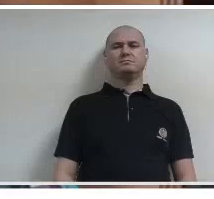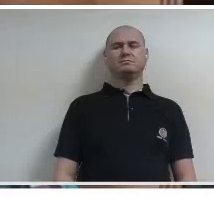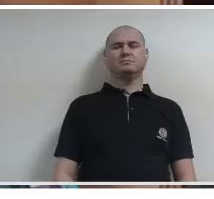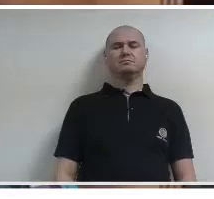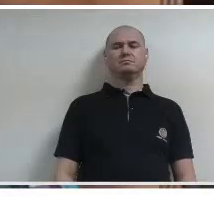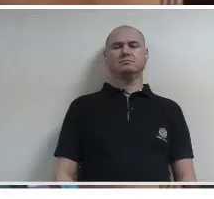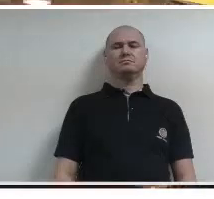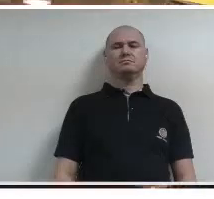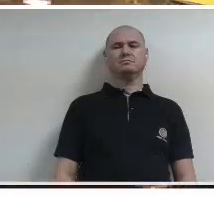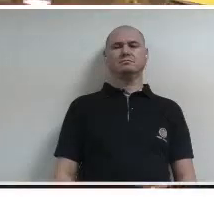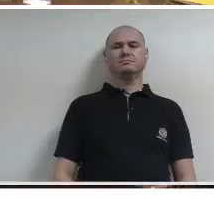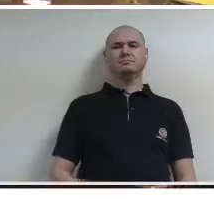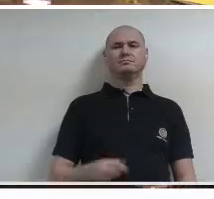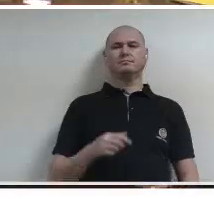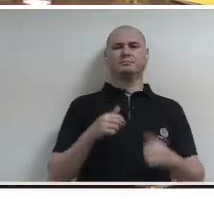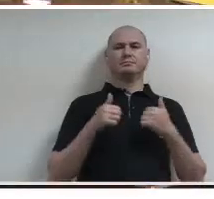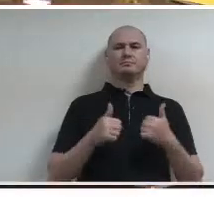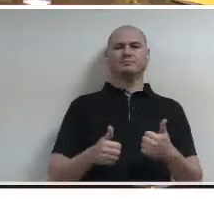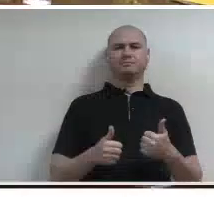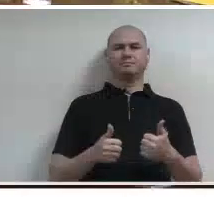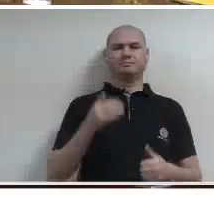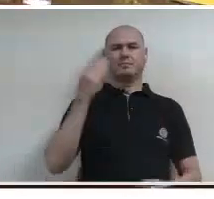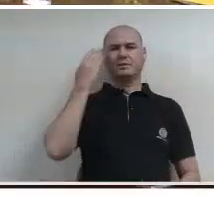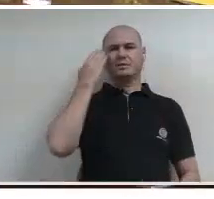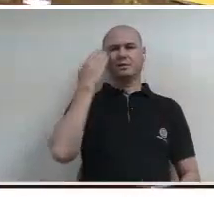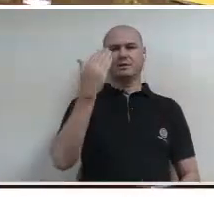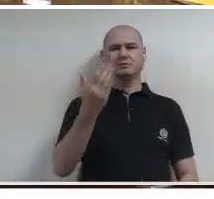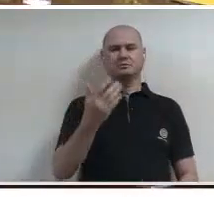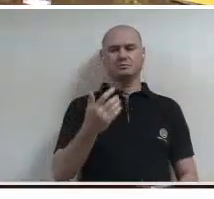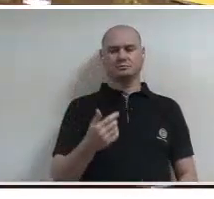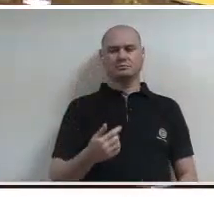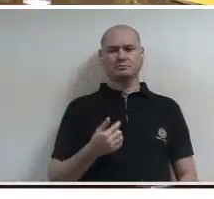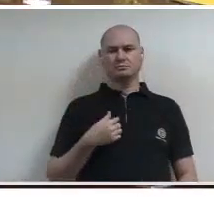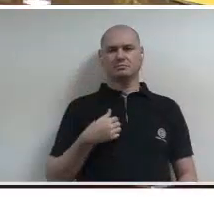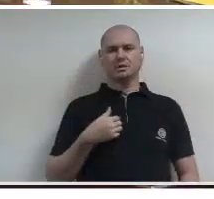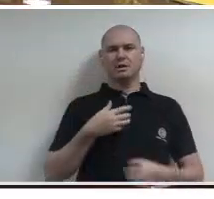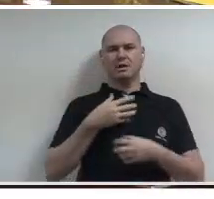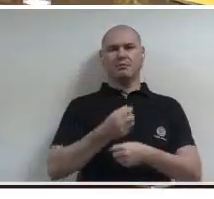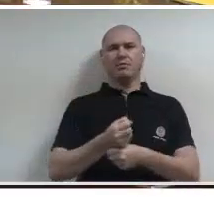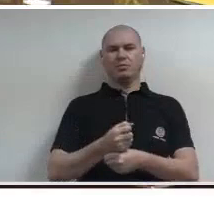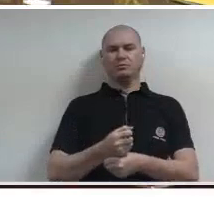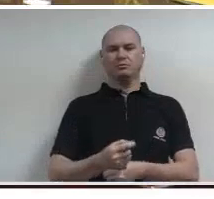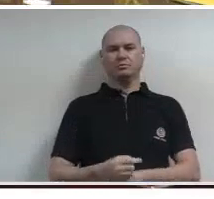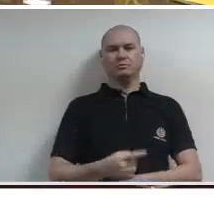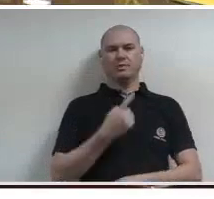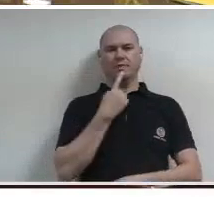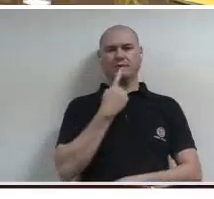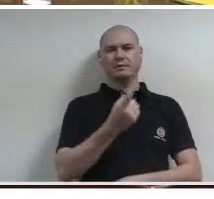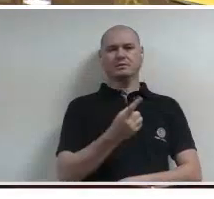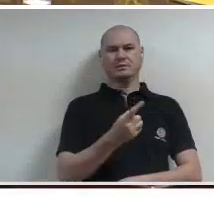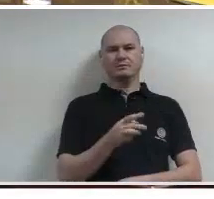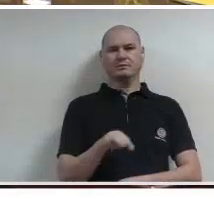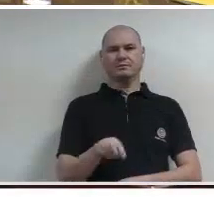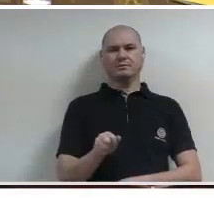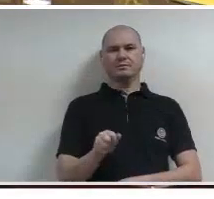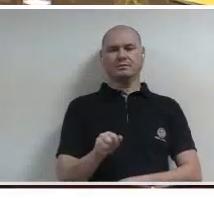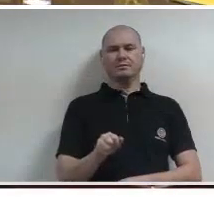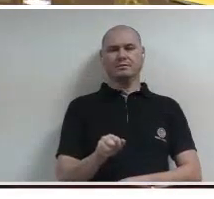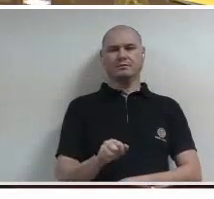a jurar el judiciamiento movía de suspender su pe a coñambo ñambo tobeana. Entonces, ministro. Se había